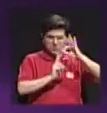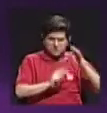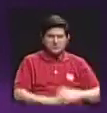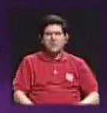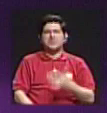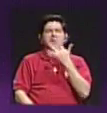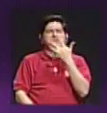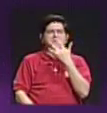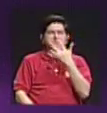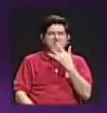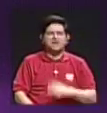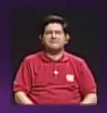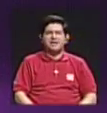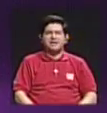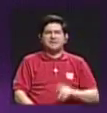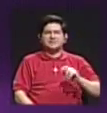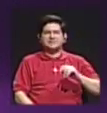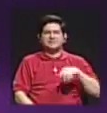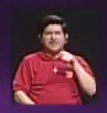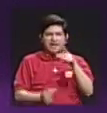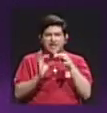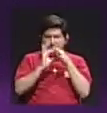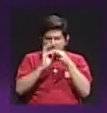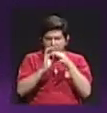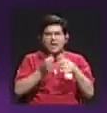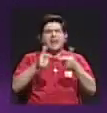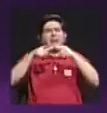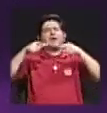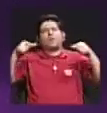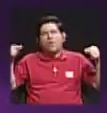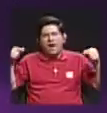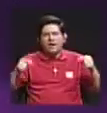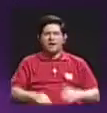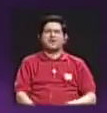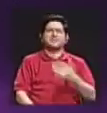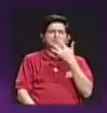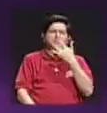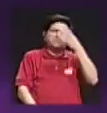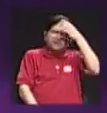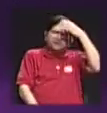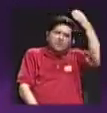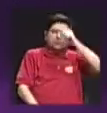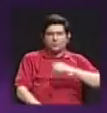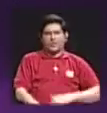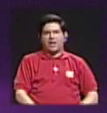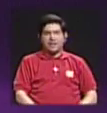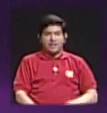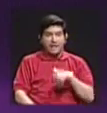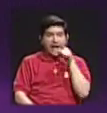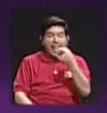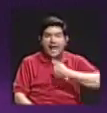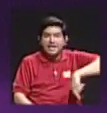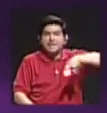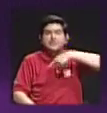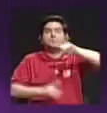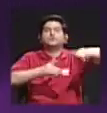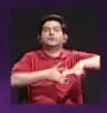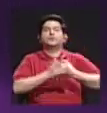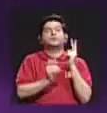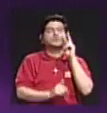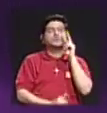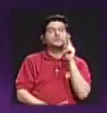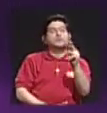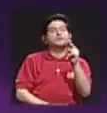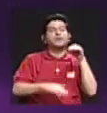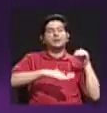en preferencias sexuales, en lenguajes, en preferencias culturales. Y ahí es donde nosotros comenzamos a